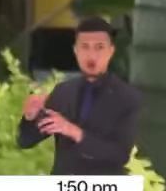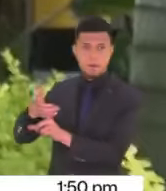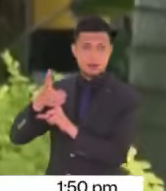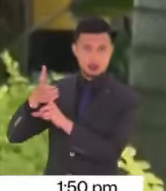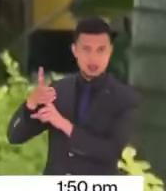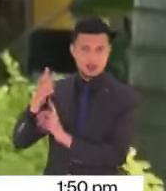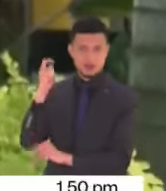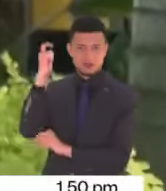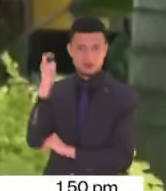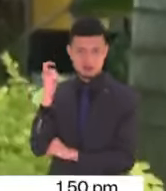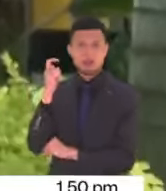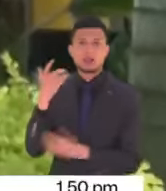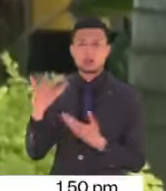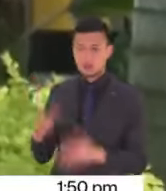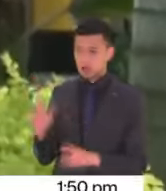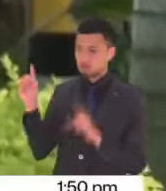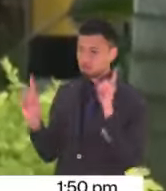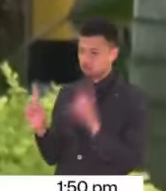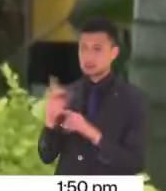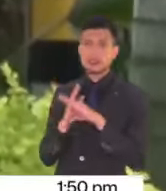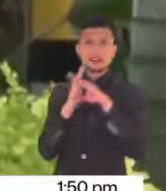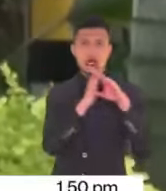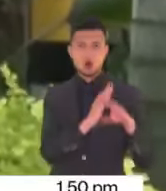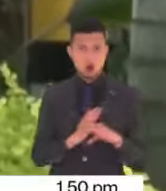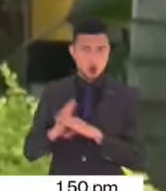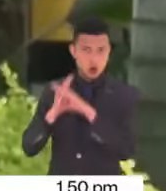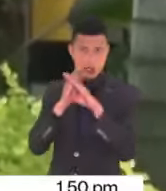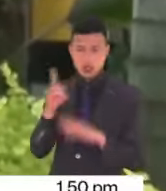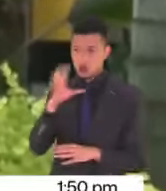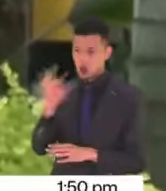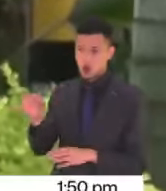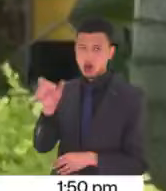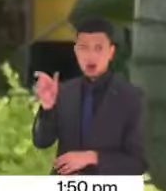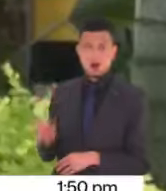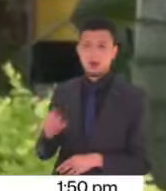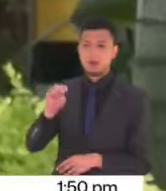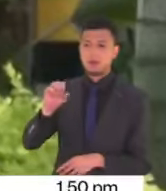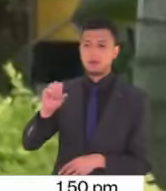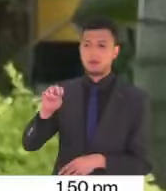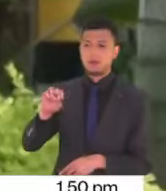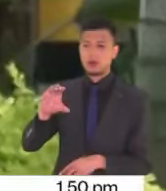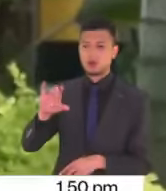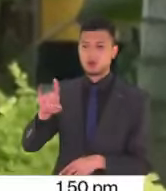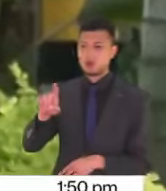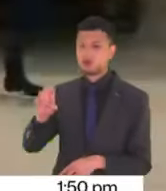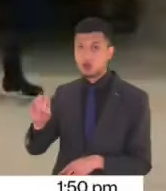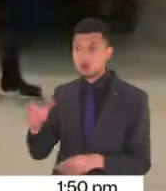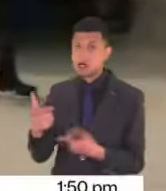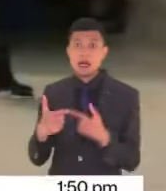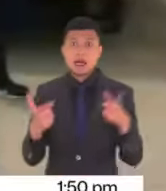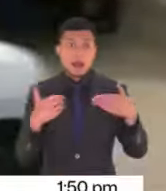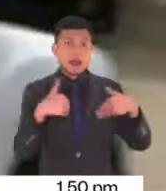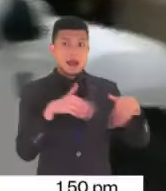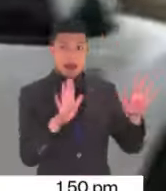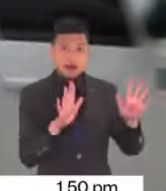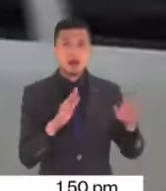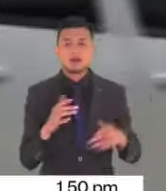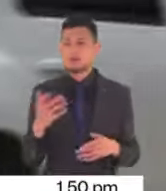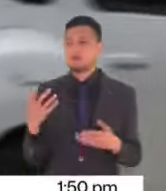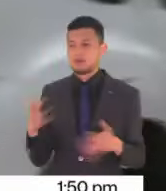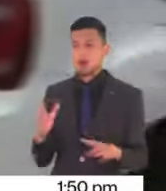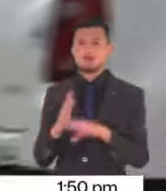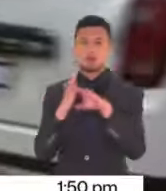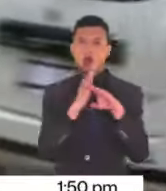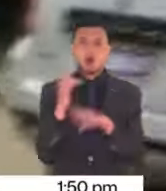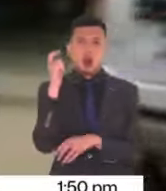un esquema por parte de ellos, un esquema de seguridad en beneficio del señor Mancuso, para que una vez recobre su libertad, salga con las medidas de